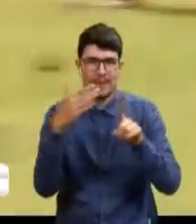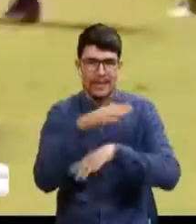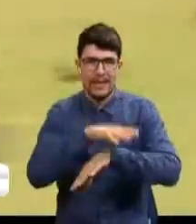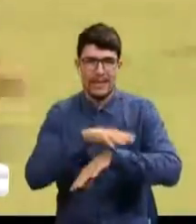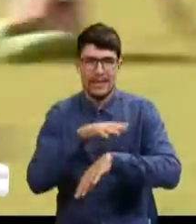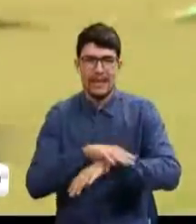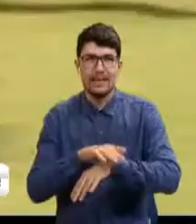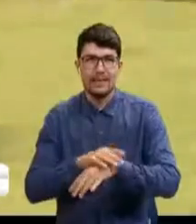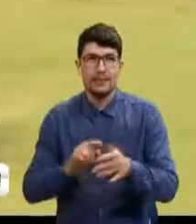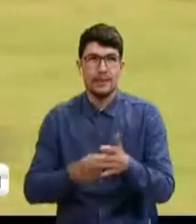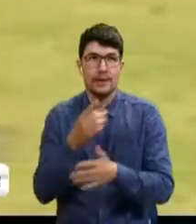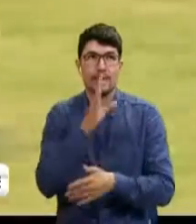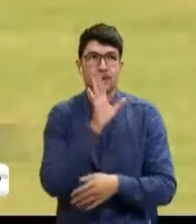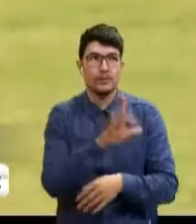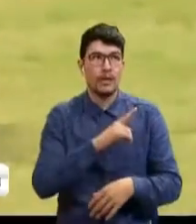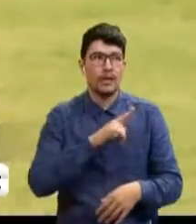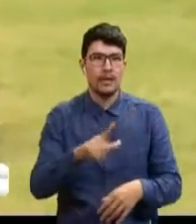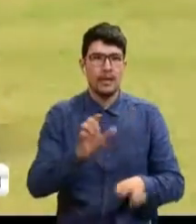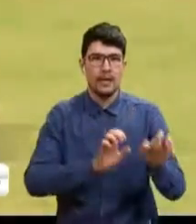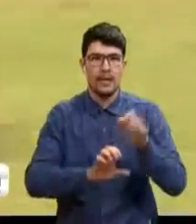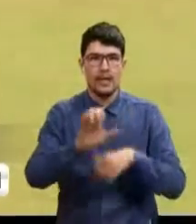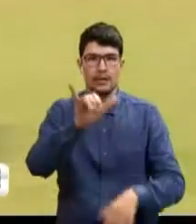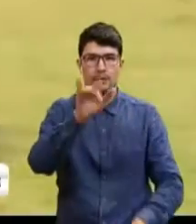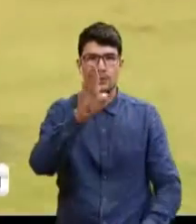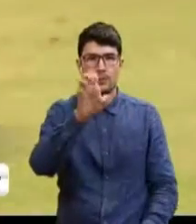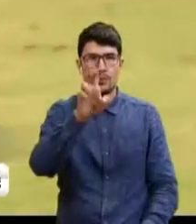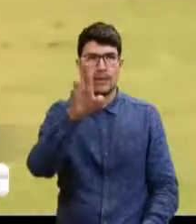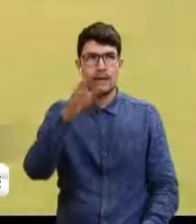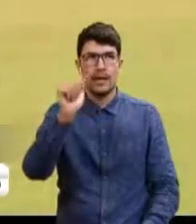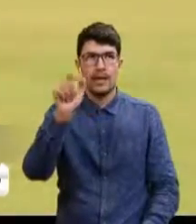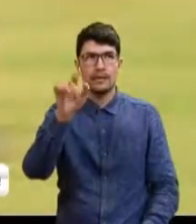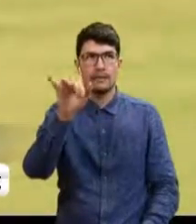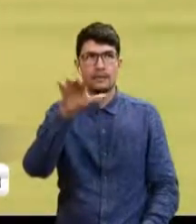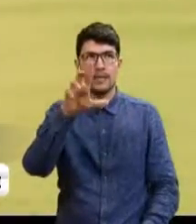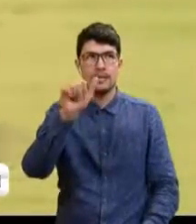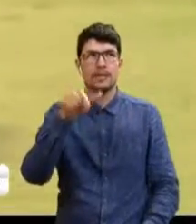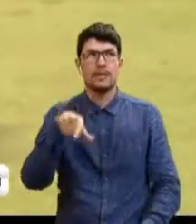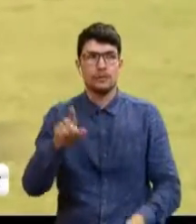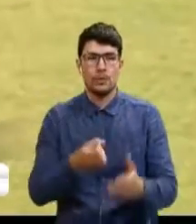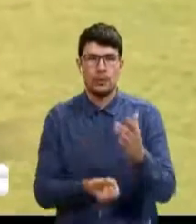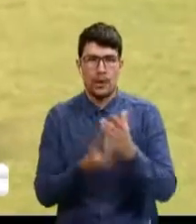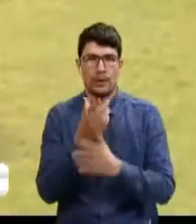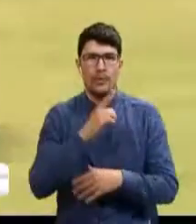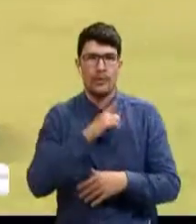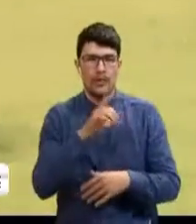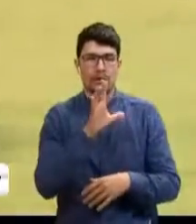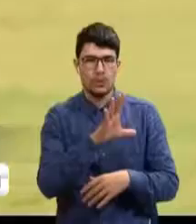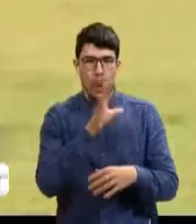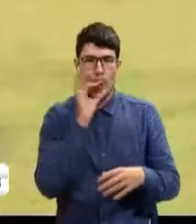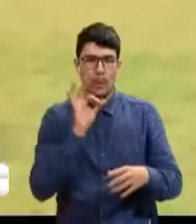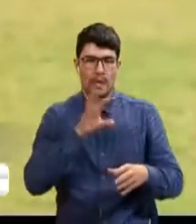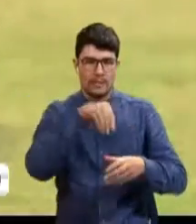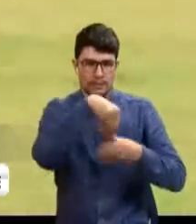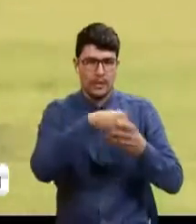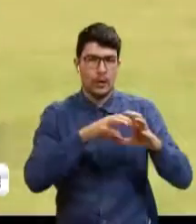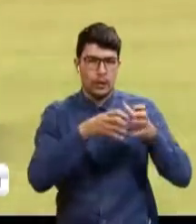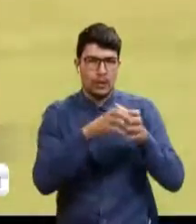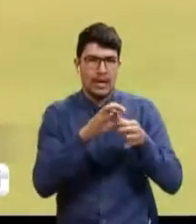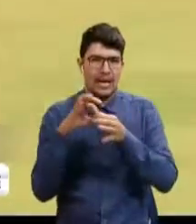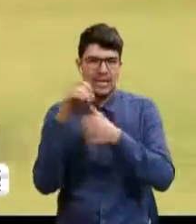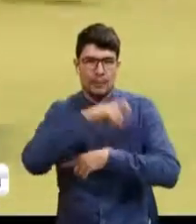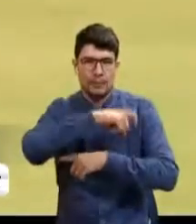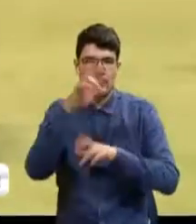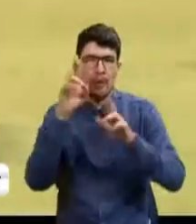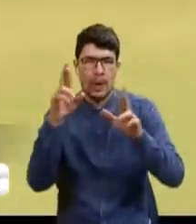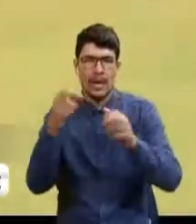es el regreso a la formación titular del delantero lluveras brilla esa sería la principal novedad del elenco petrolero que espera superar las